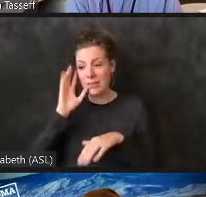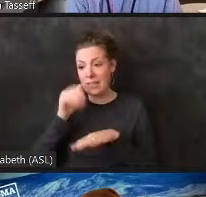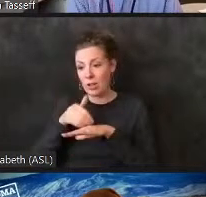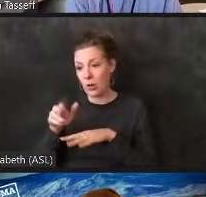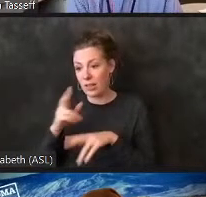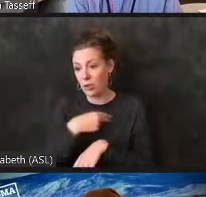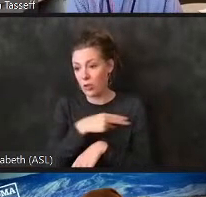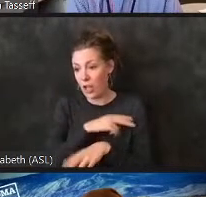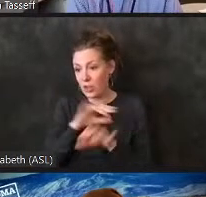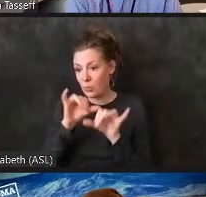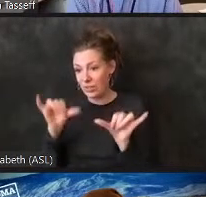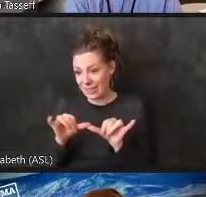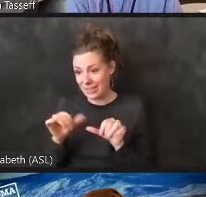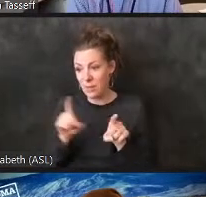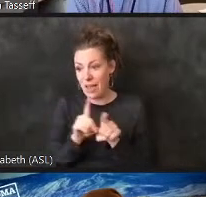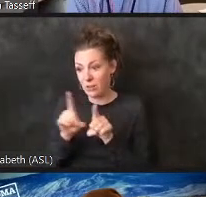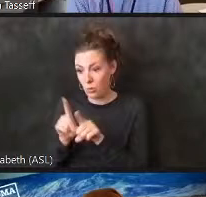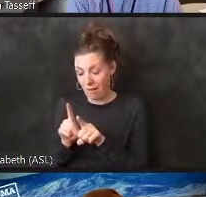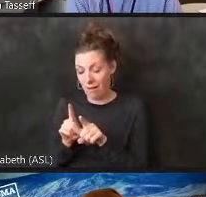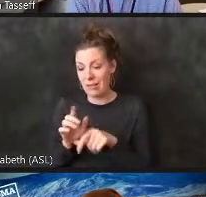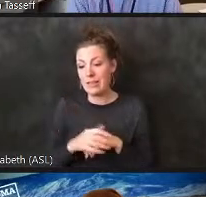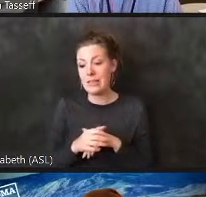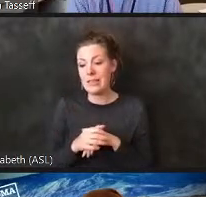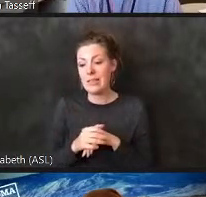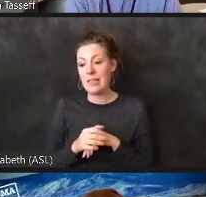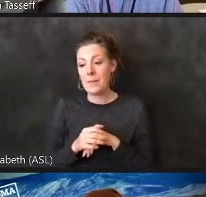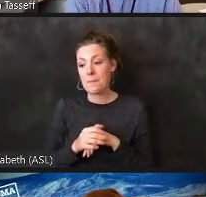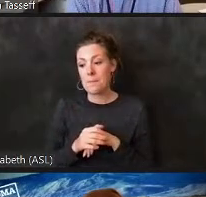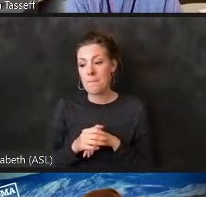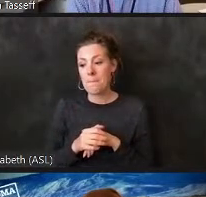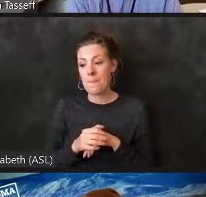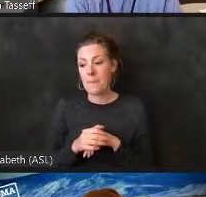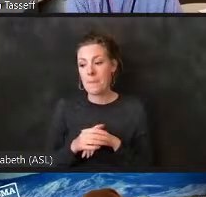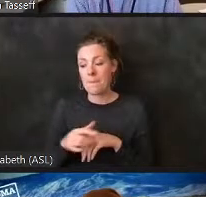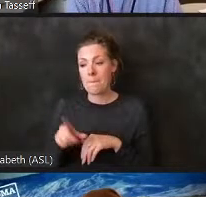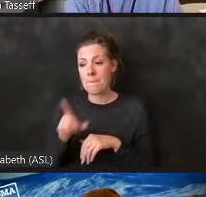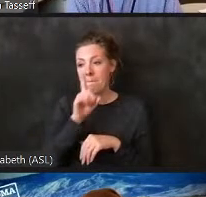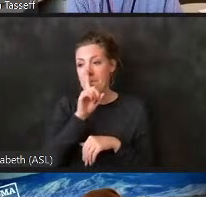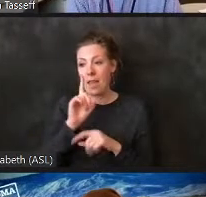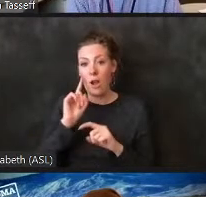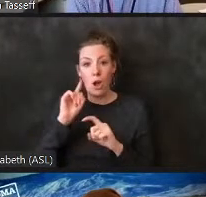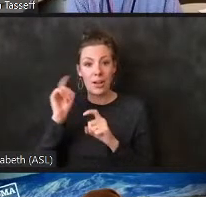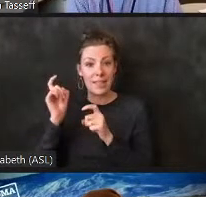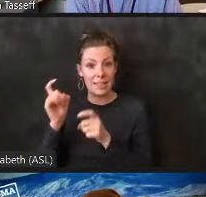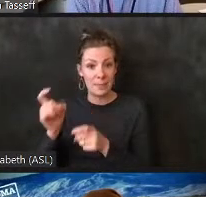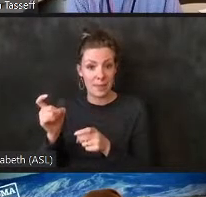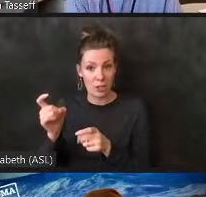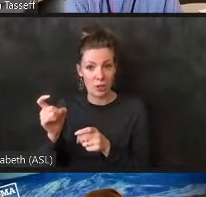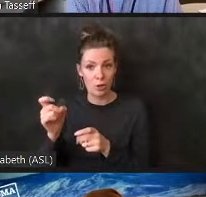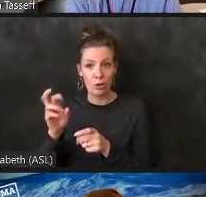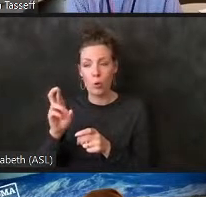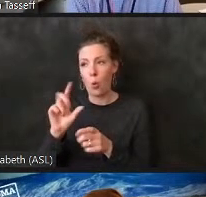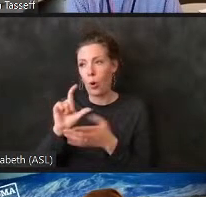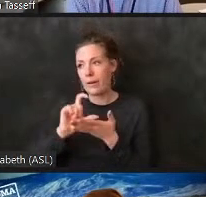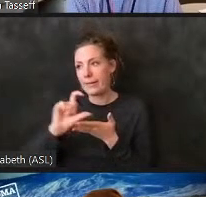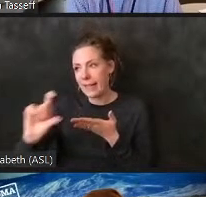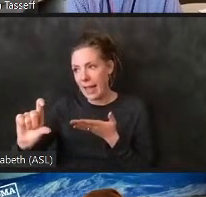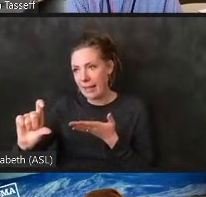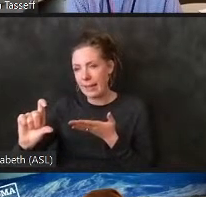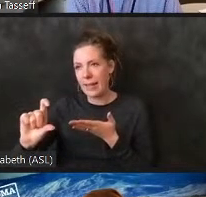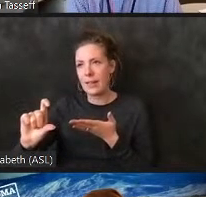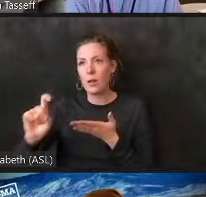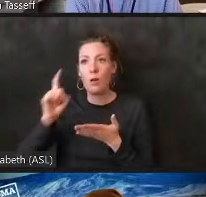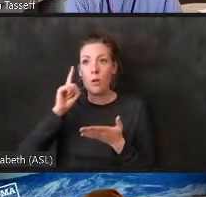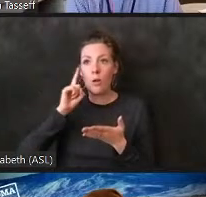Hay veces dosis que se ven directamente para el contrato de salud o se van directamente a los hospitales y los